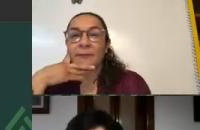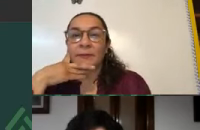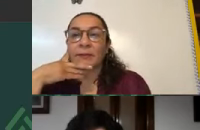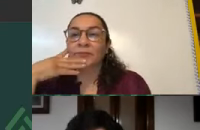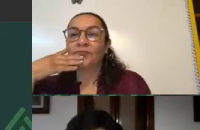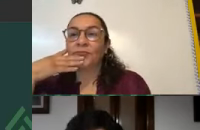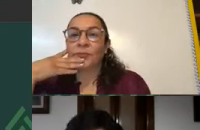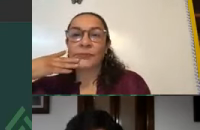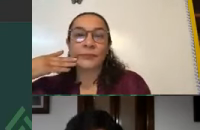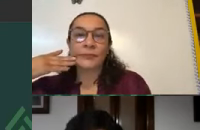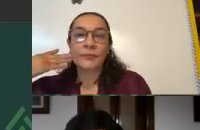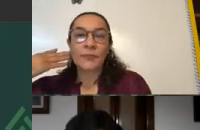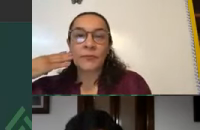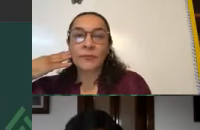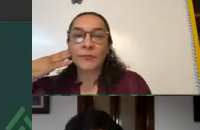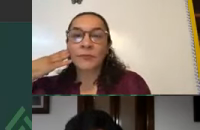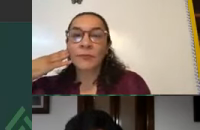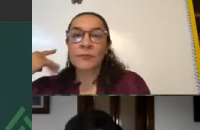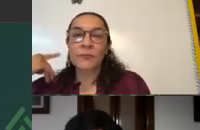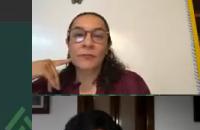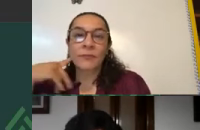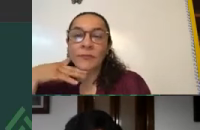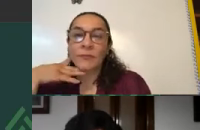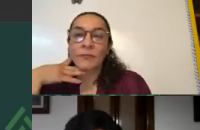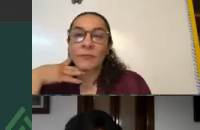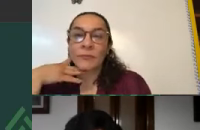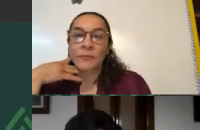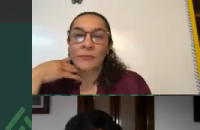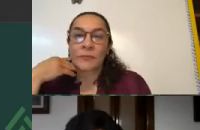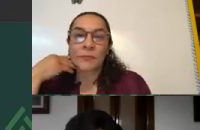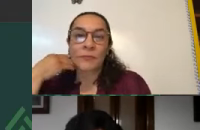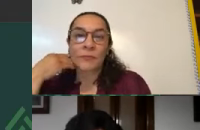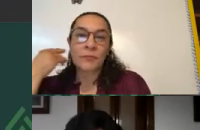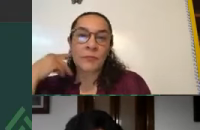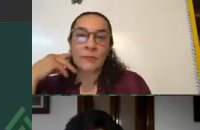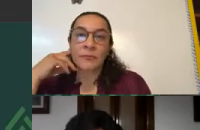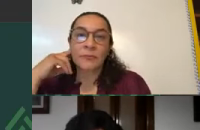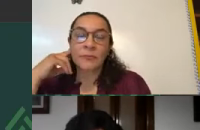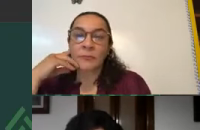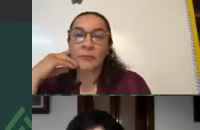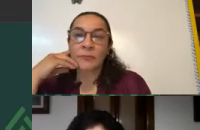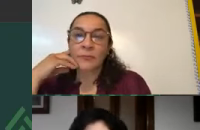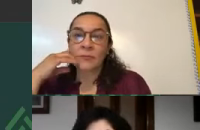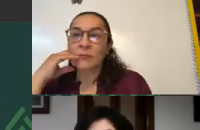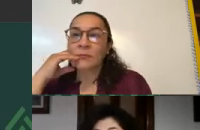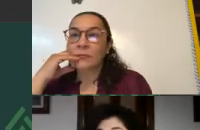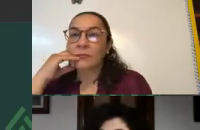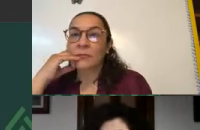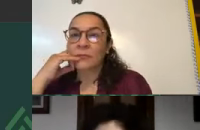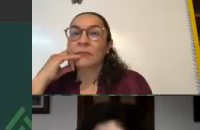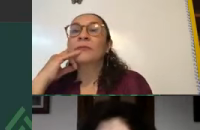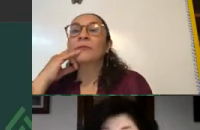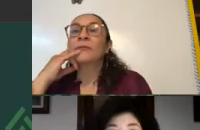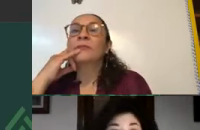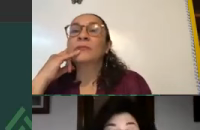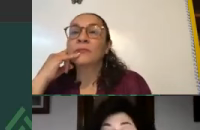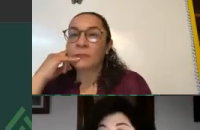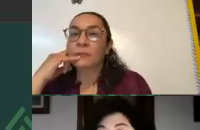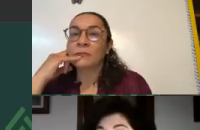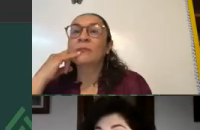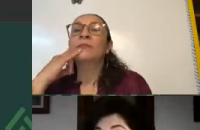Beneficios los anteriores que se otorgarán a favor de propietarios o poseedores de viviendas de interés social, adultos